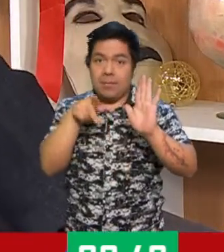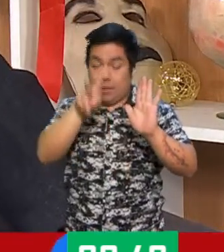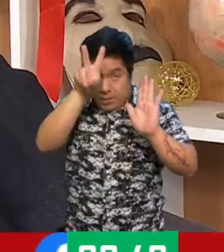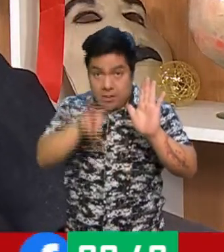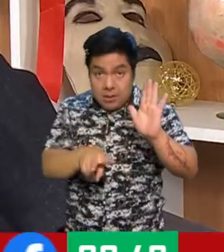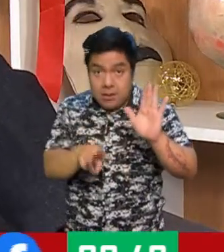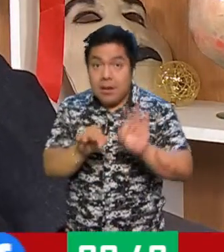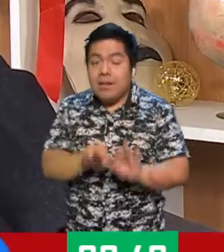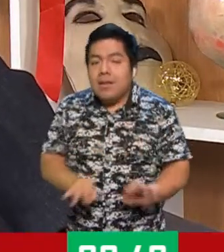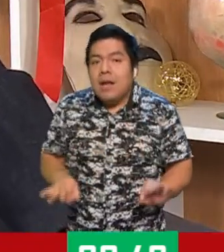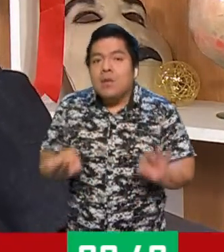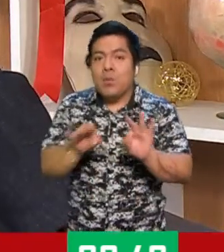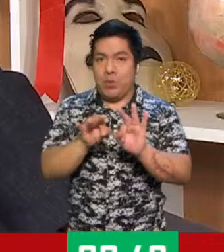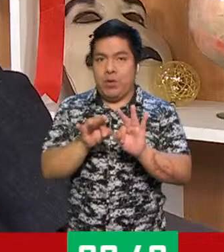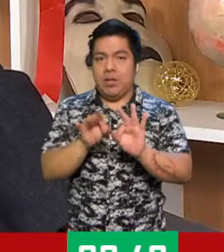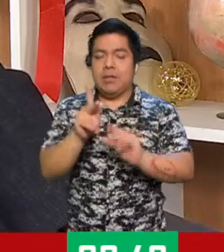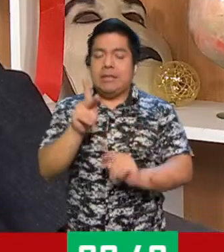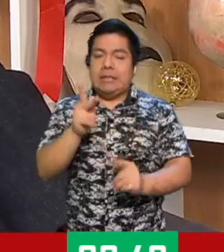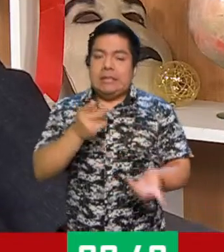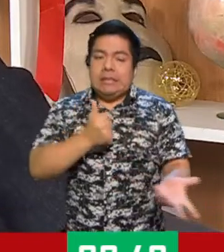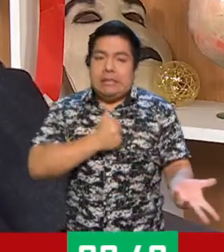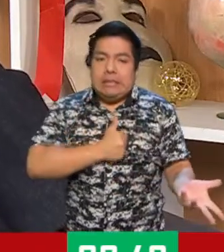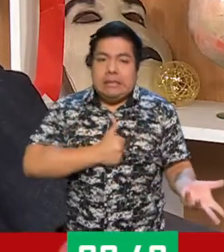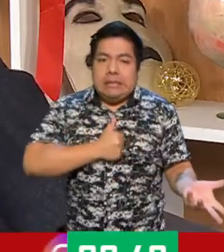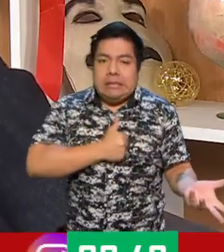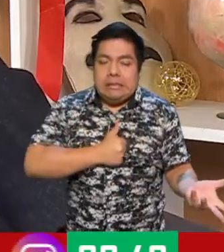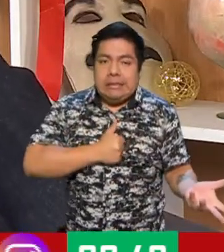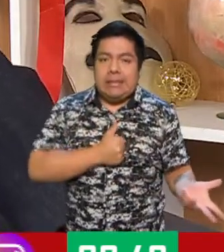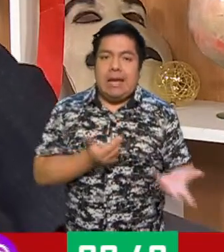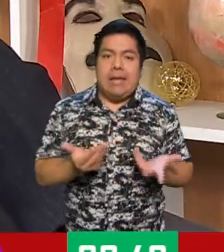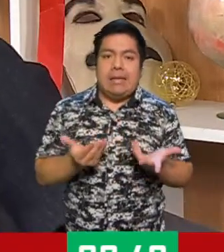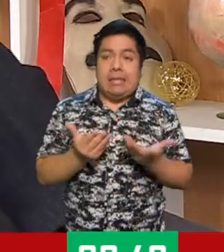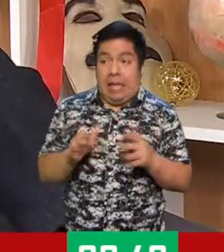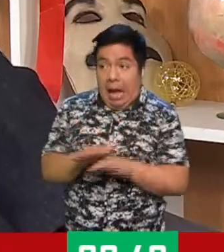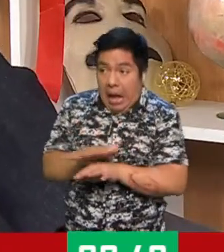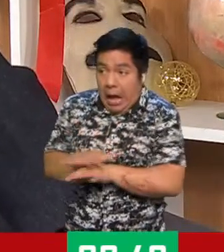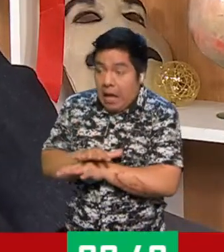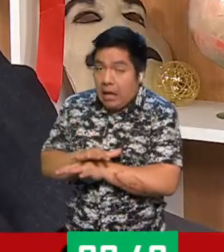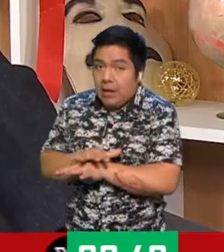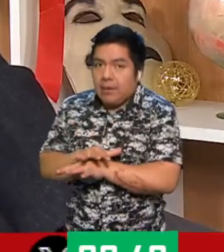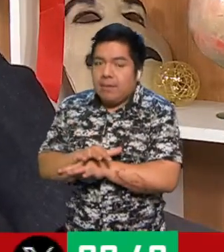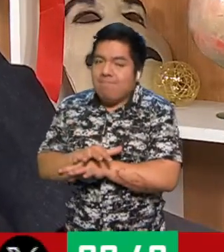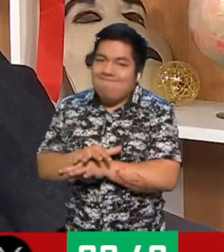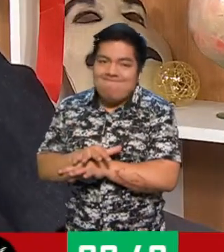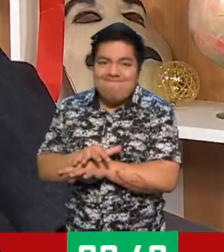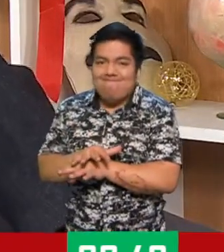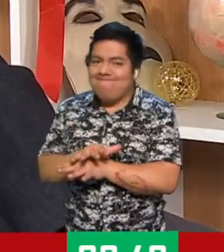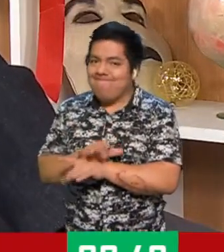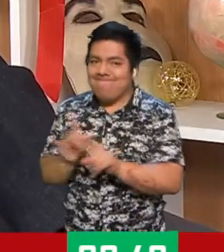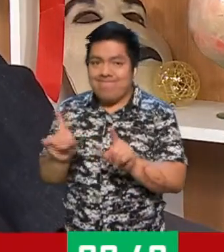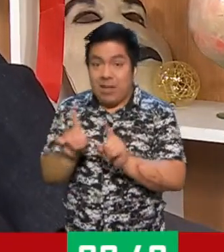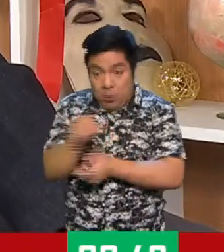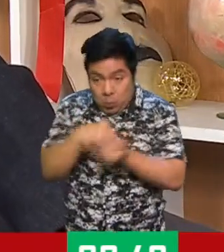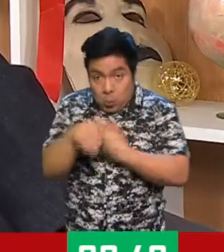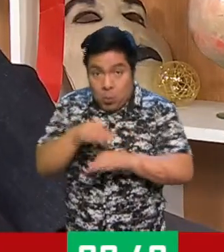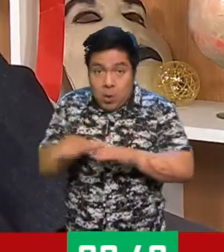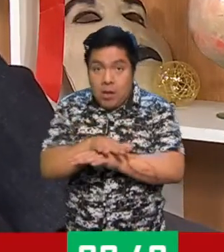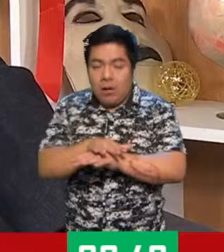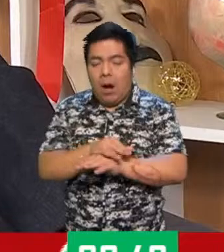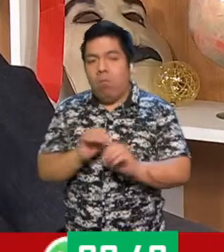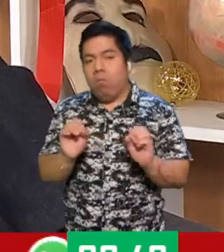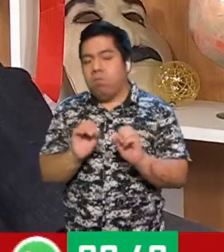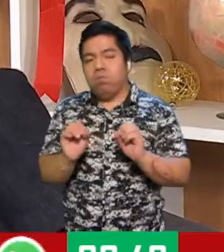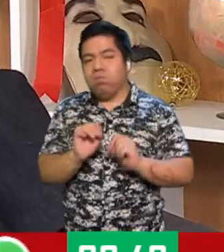grato, pero lamentablemente las cosas no han cambiado del todo. No, está canijo. No han cambiado del todo porque sin